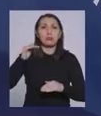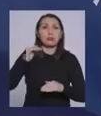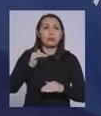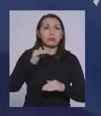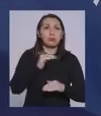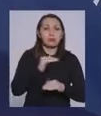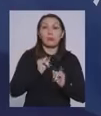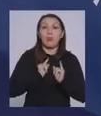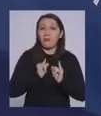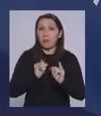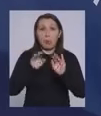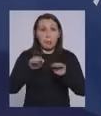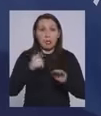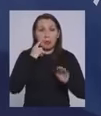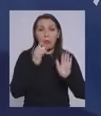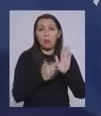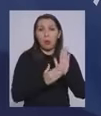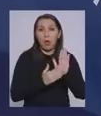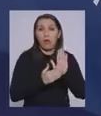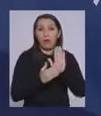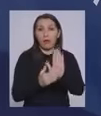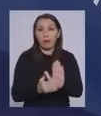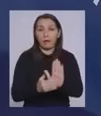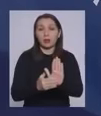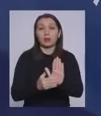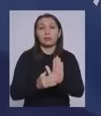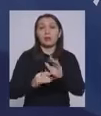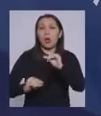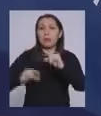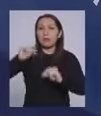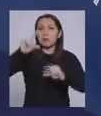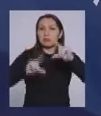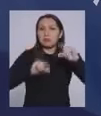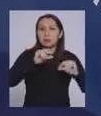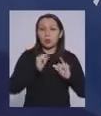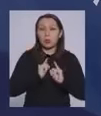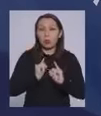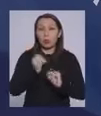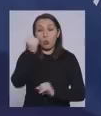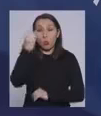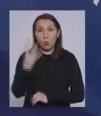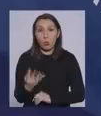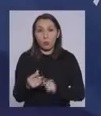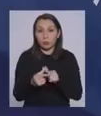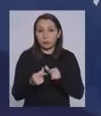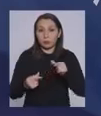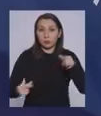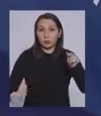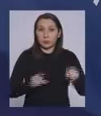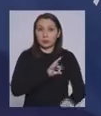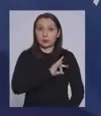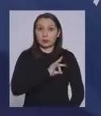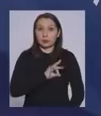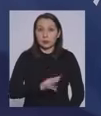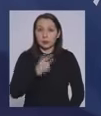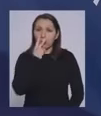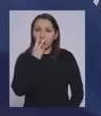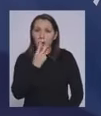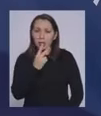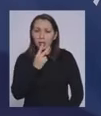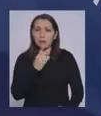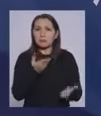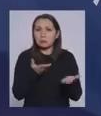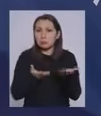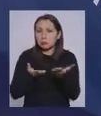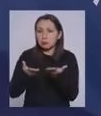los datos que informamos. Y la variación de los datos a nivel nacional son